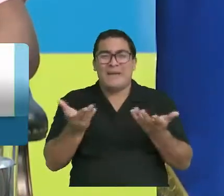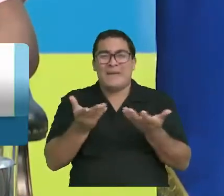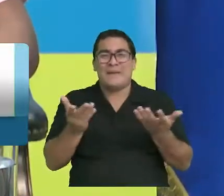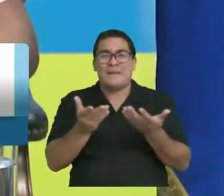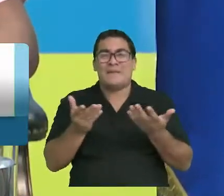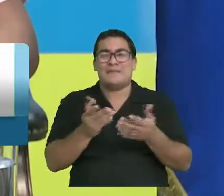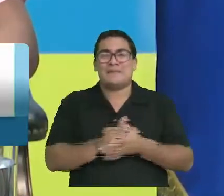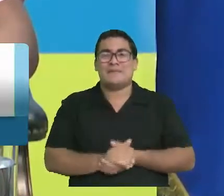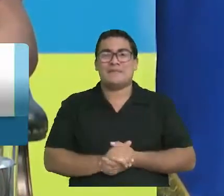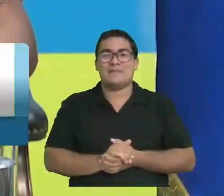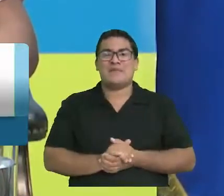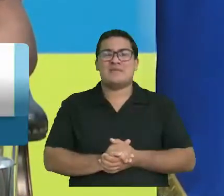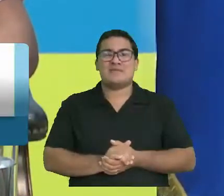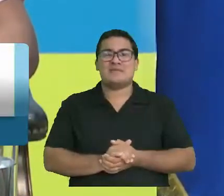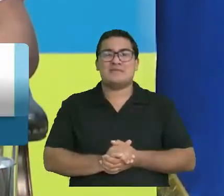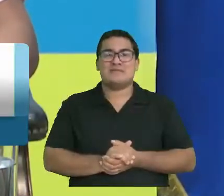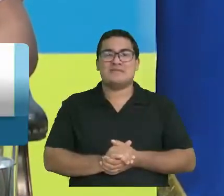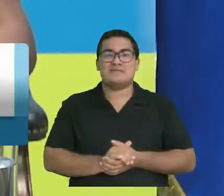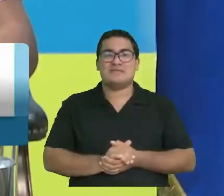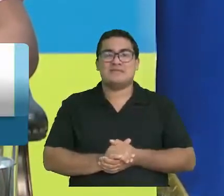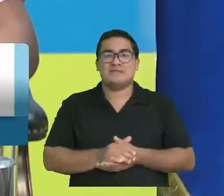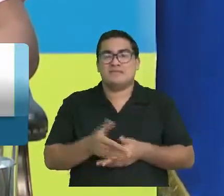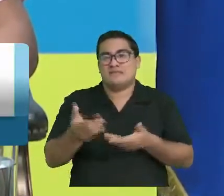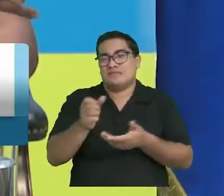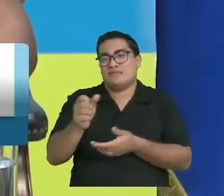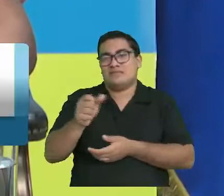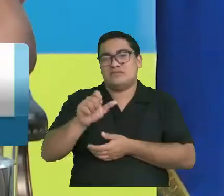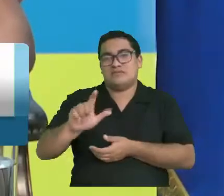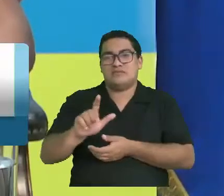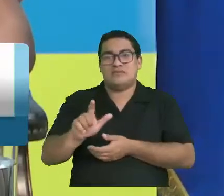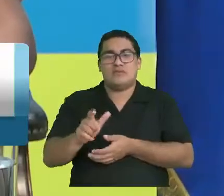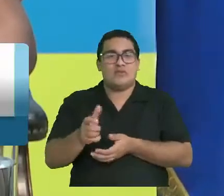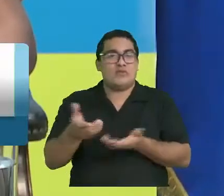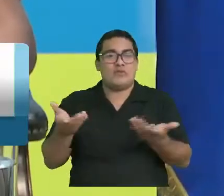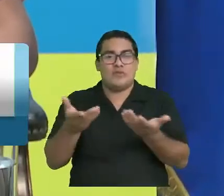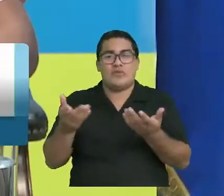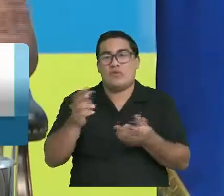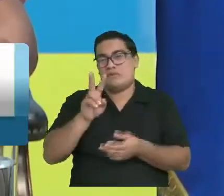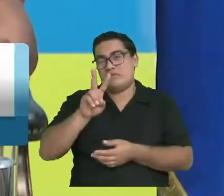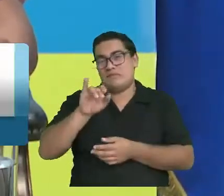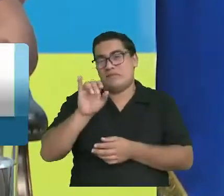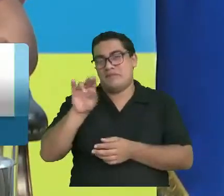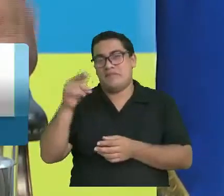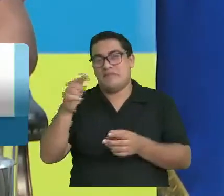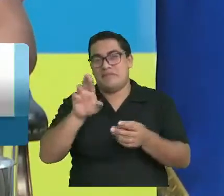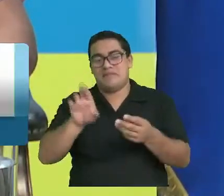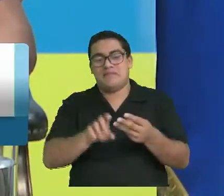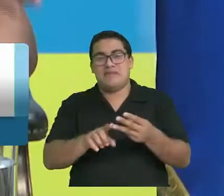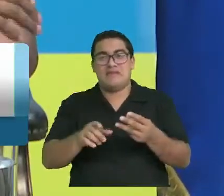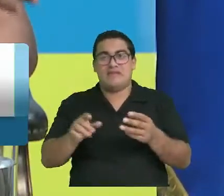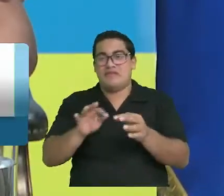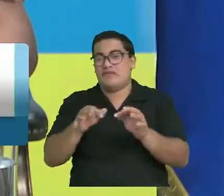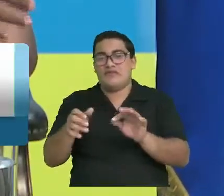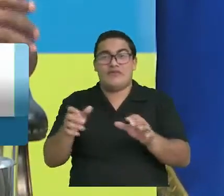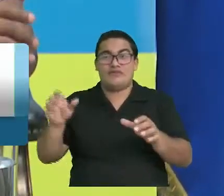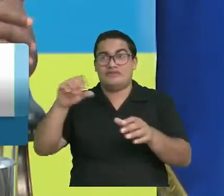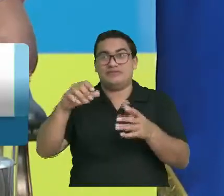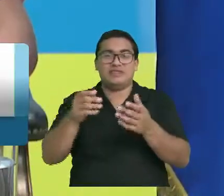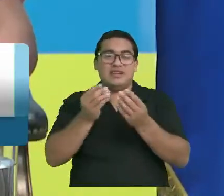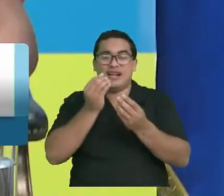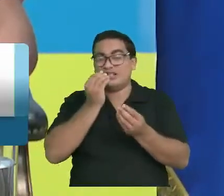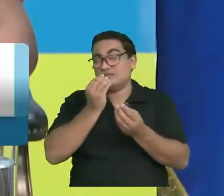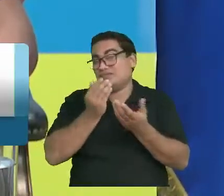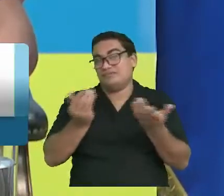juntar los dientes. No sé si será por la sal o por el vinagre, el ácido que le estás poniendo a esos frutas cuando estás